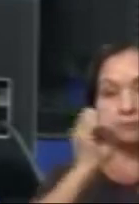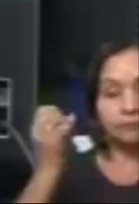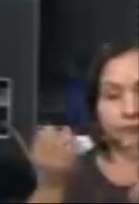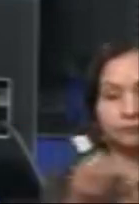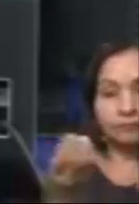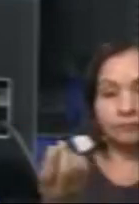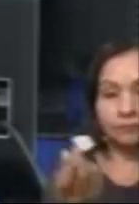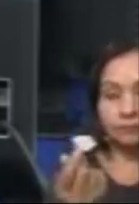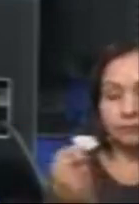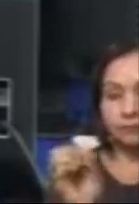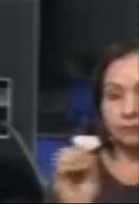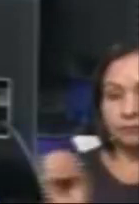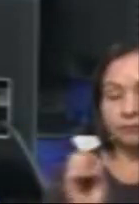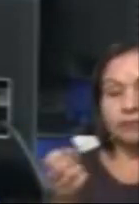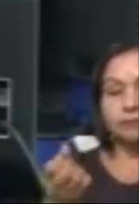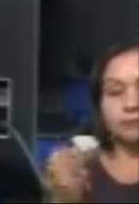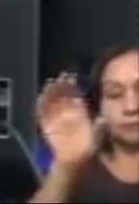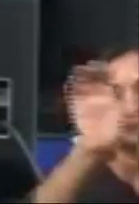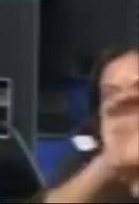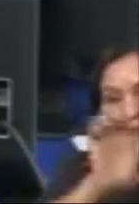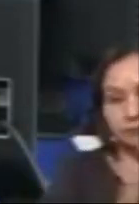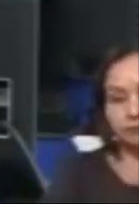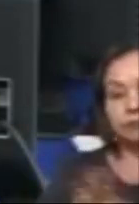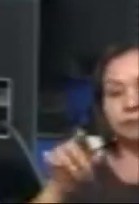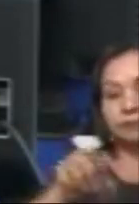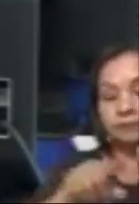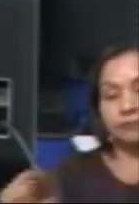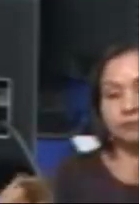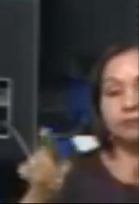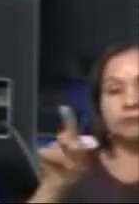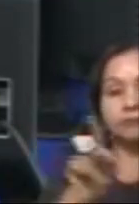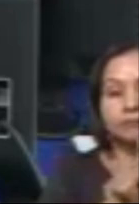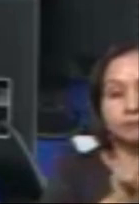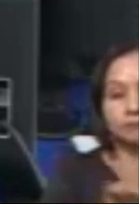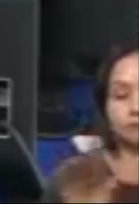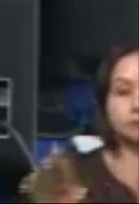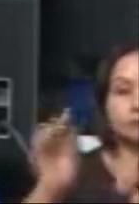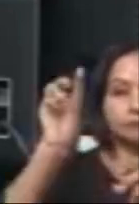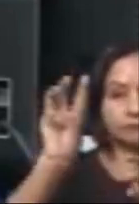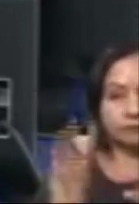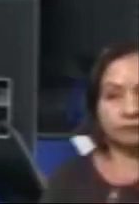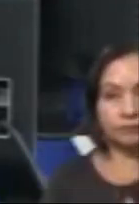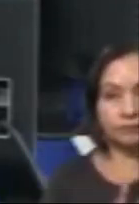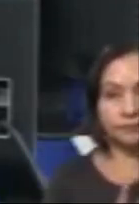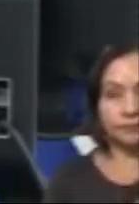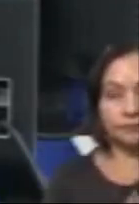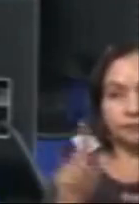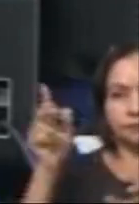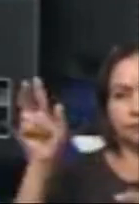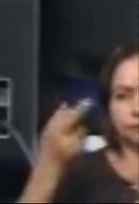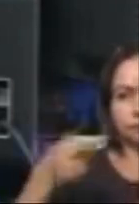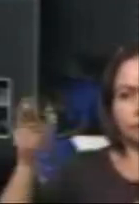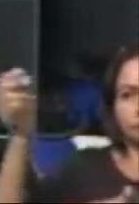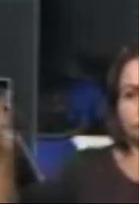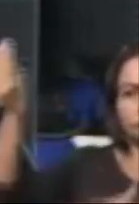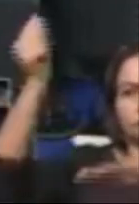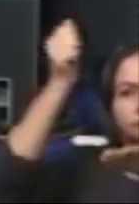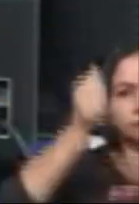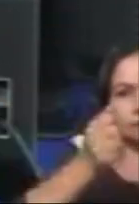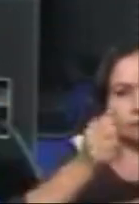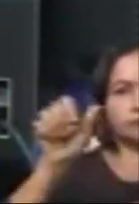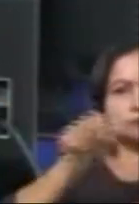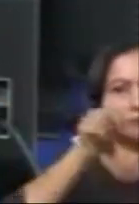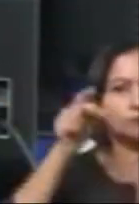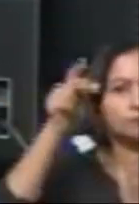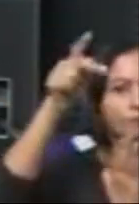fines de lucro y el estatuto de cada una de las entidades. Y 3, donaciones previas provenientes del